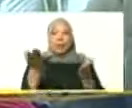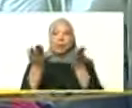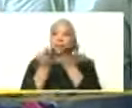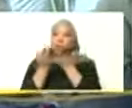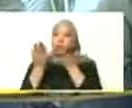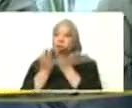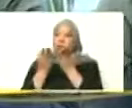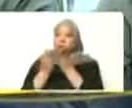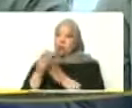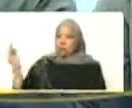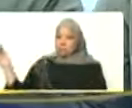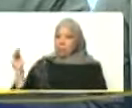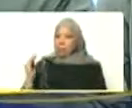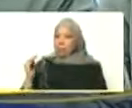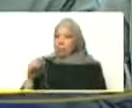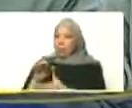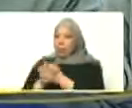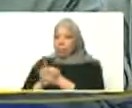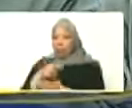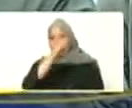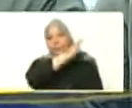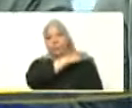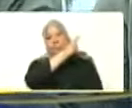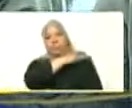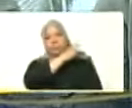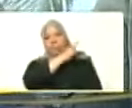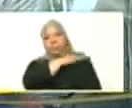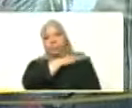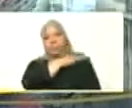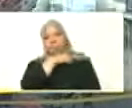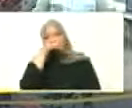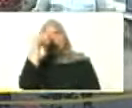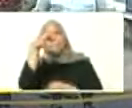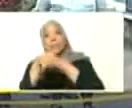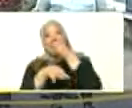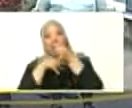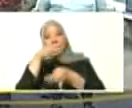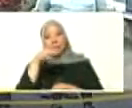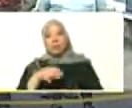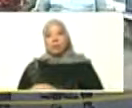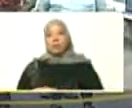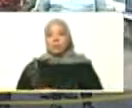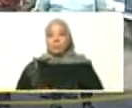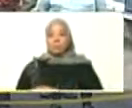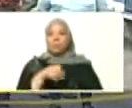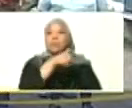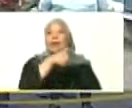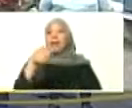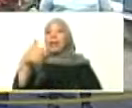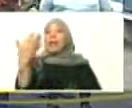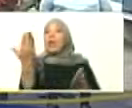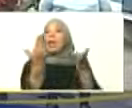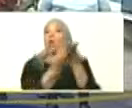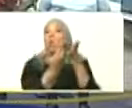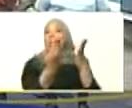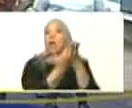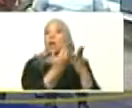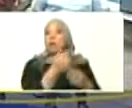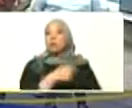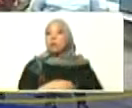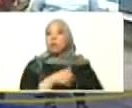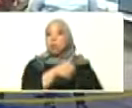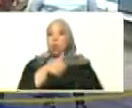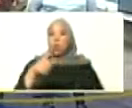acá, teniente Sosa, para explicarle al pueblo, en cada escuela y en